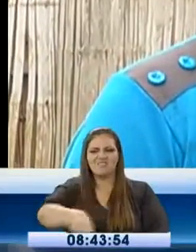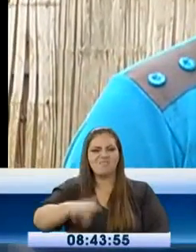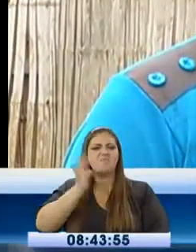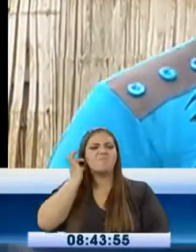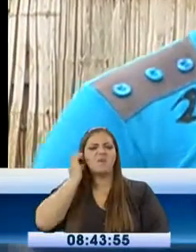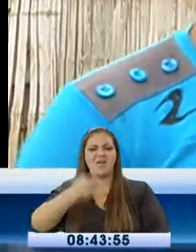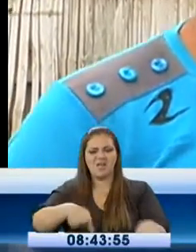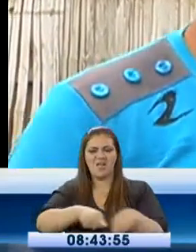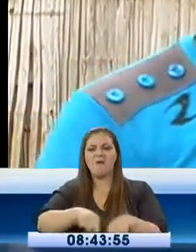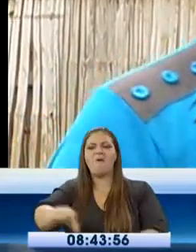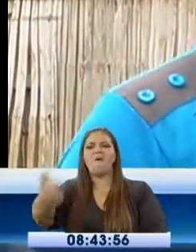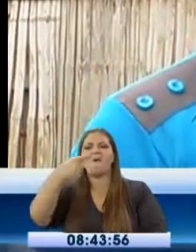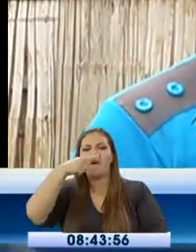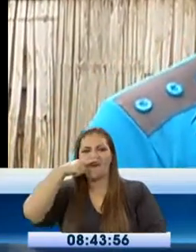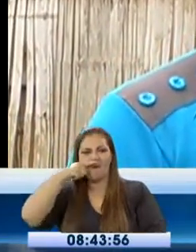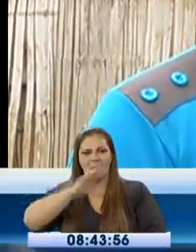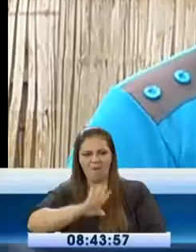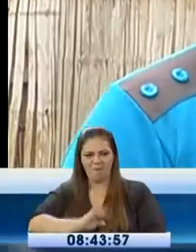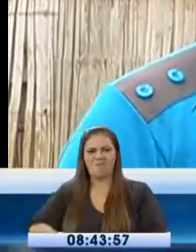dicho, lo había llamado a mi hermana,